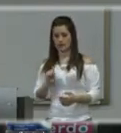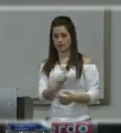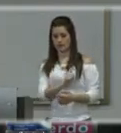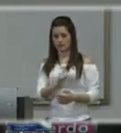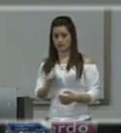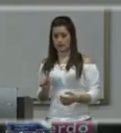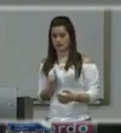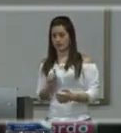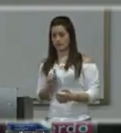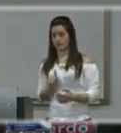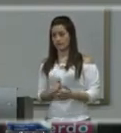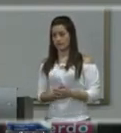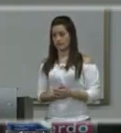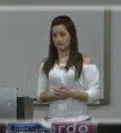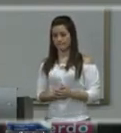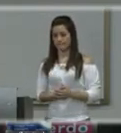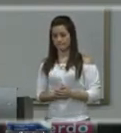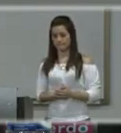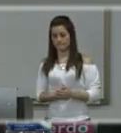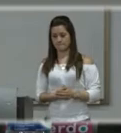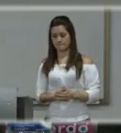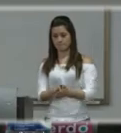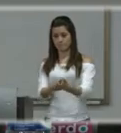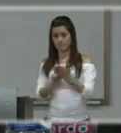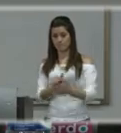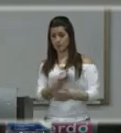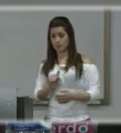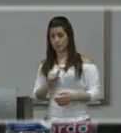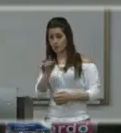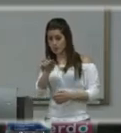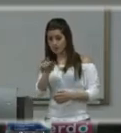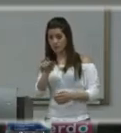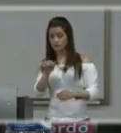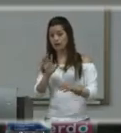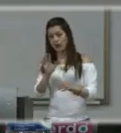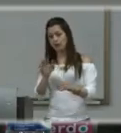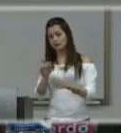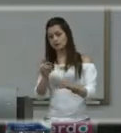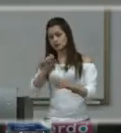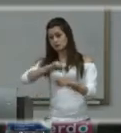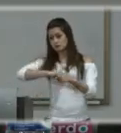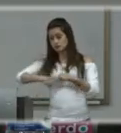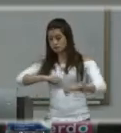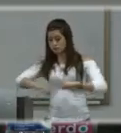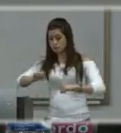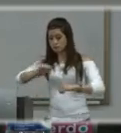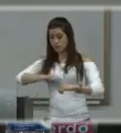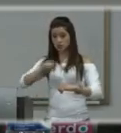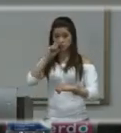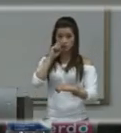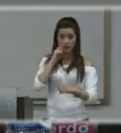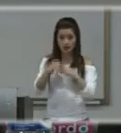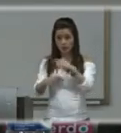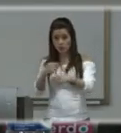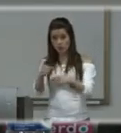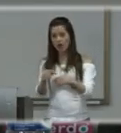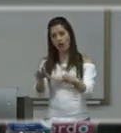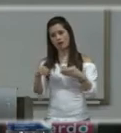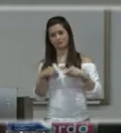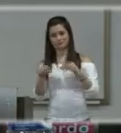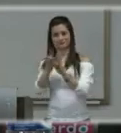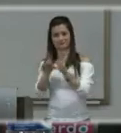también con la autonomía frente y el ejercicio de los derechos sexuales y los derechos reproductivos. Entonces,